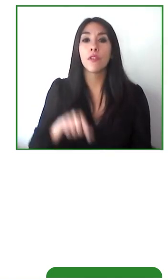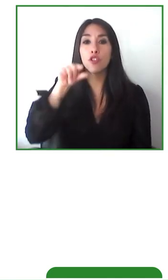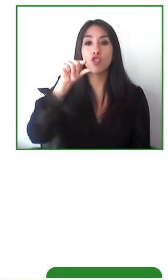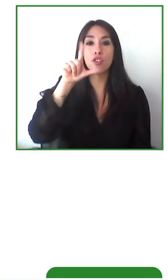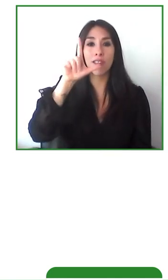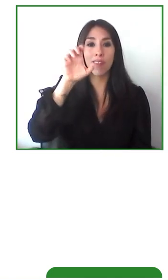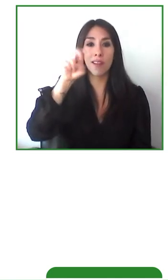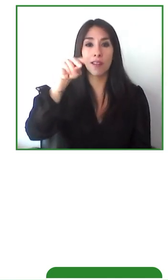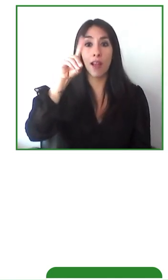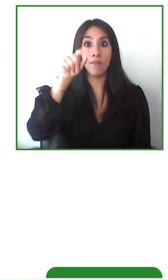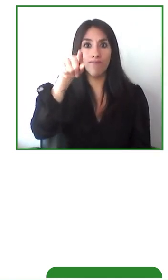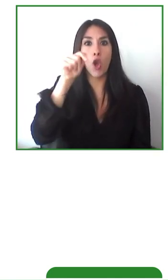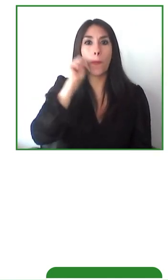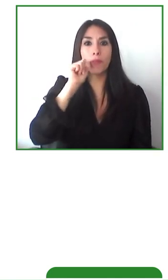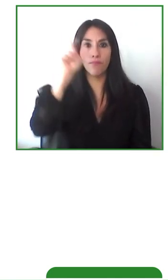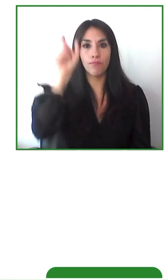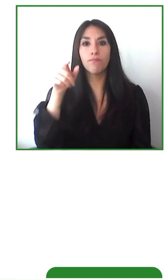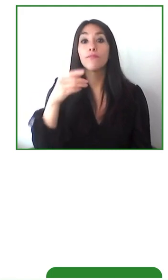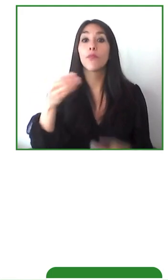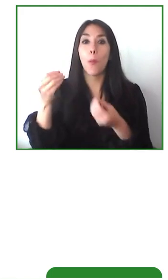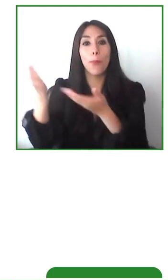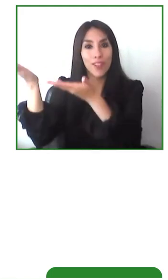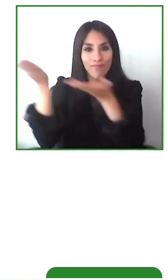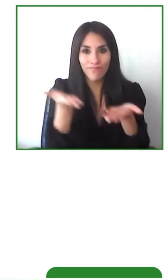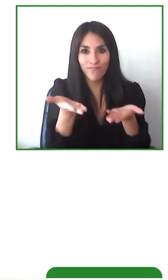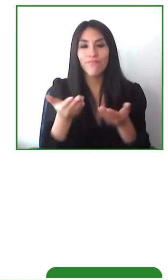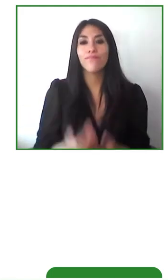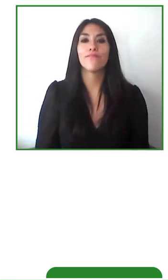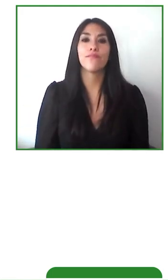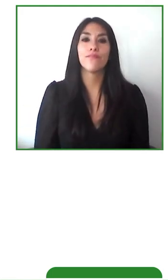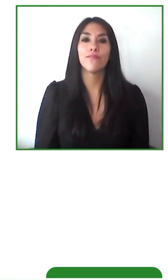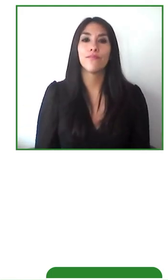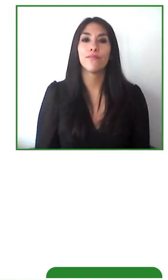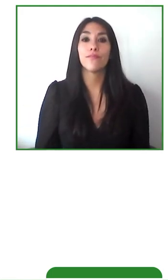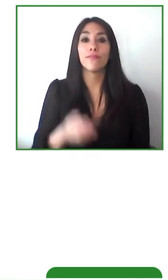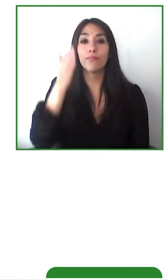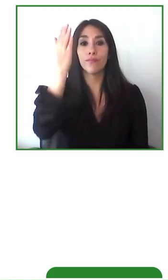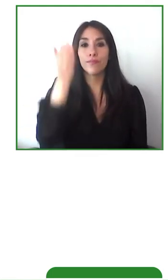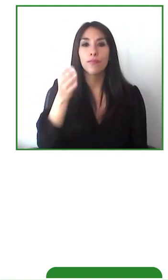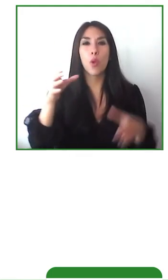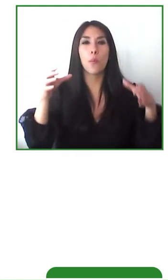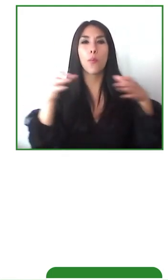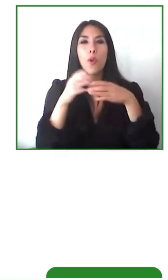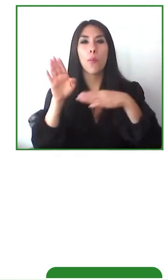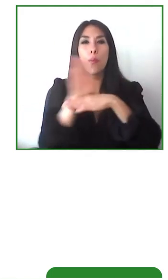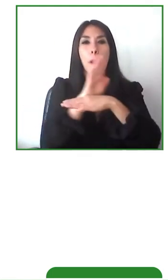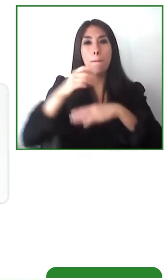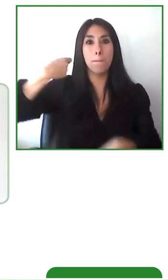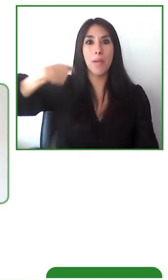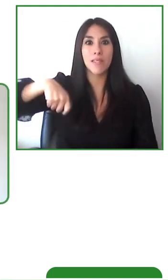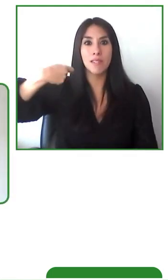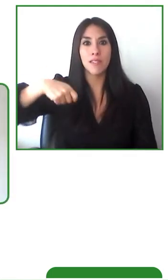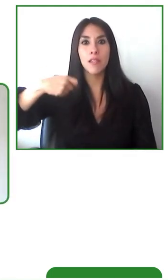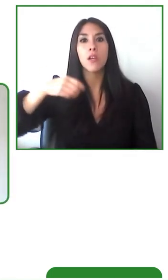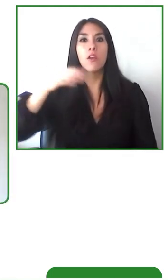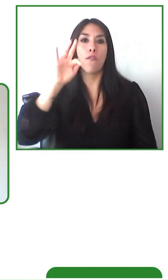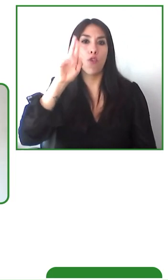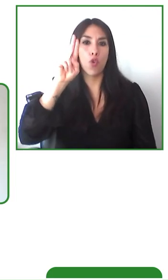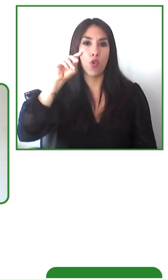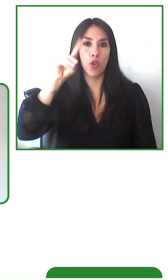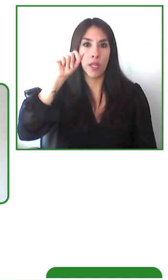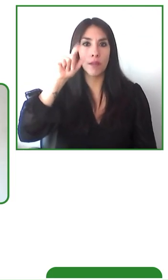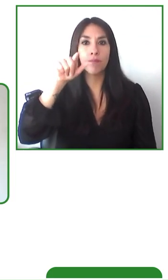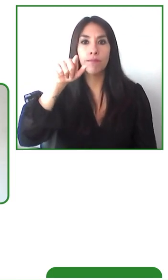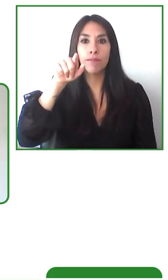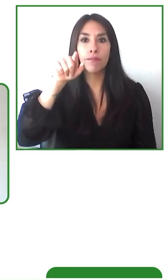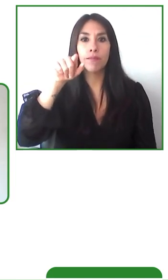ahora. Glenda es la fundadora y la presidenta de Fundación Héroes de Chile. Glenda nos va